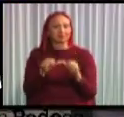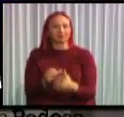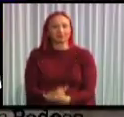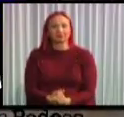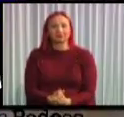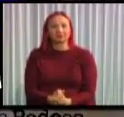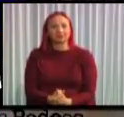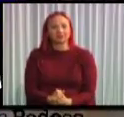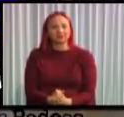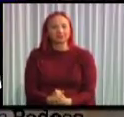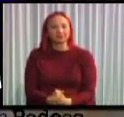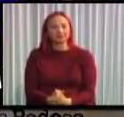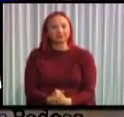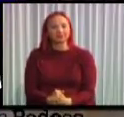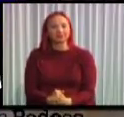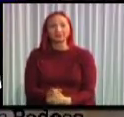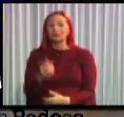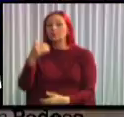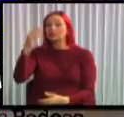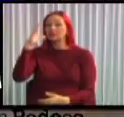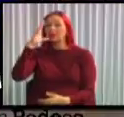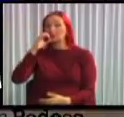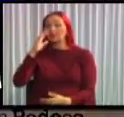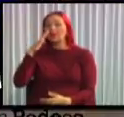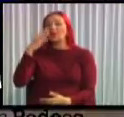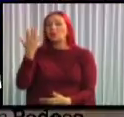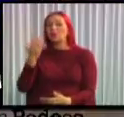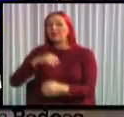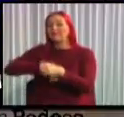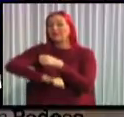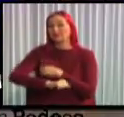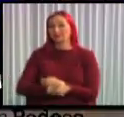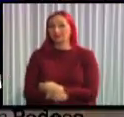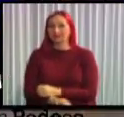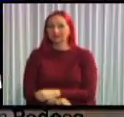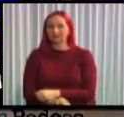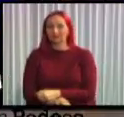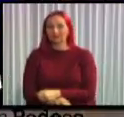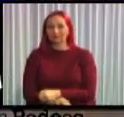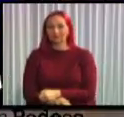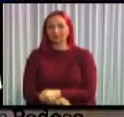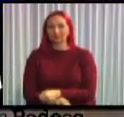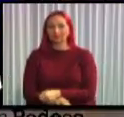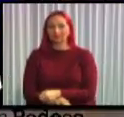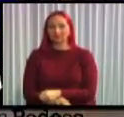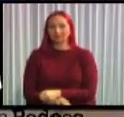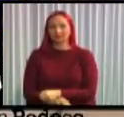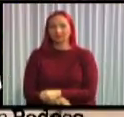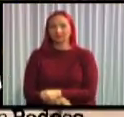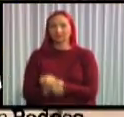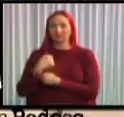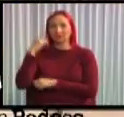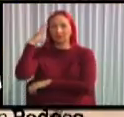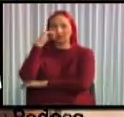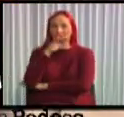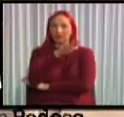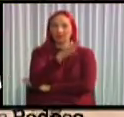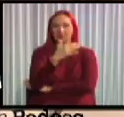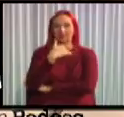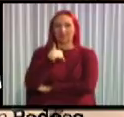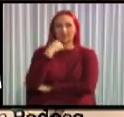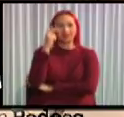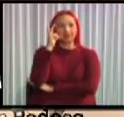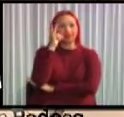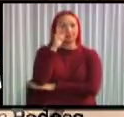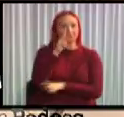¿Usted cuándo se da cuenta que es bueno en esto del fútbol? Bueno, se da uno cuenta cuando oye las